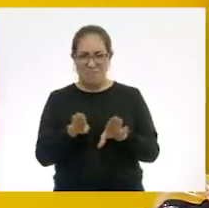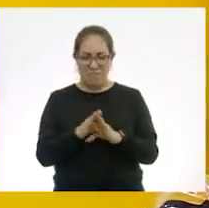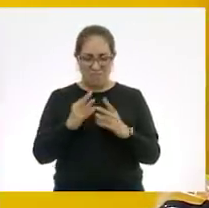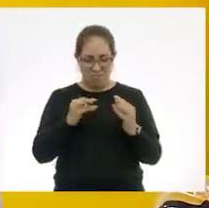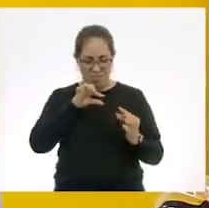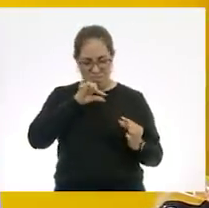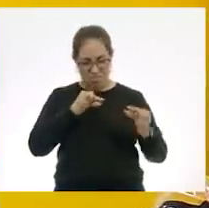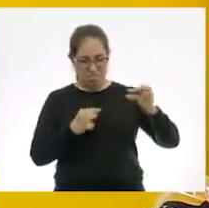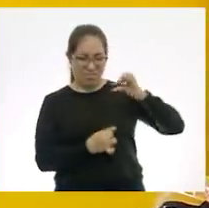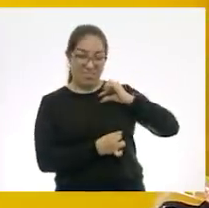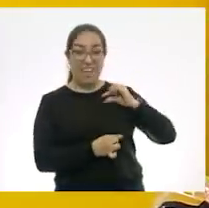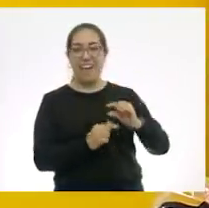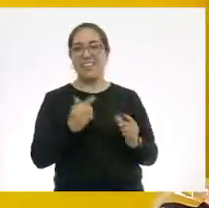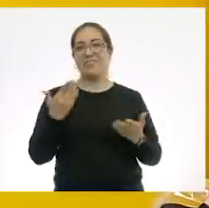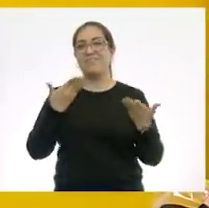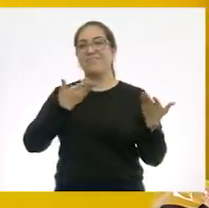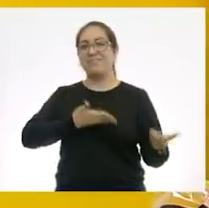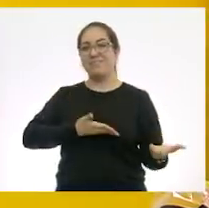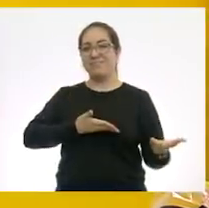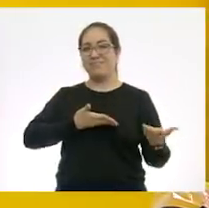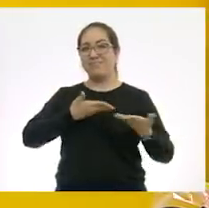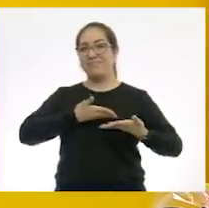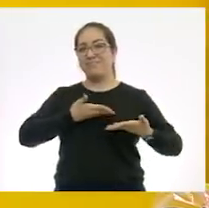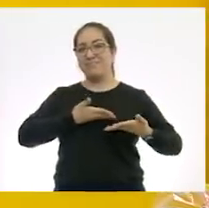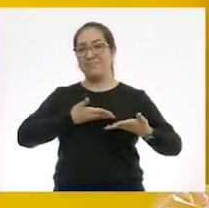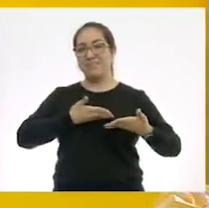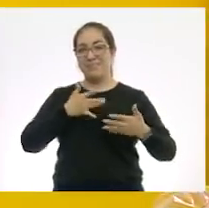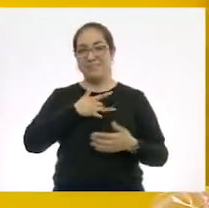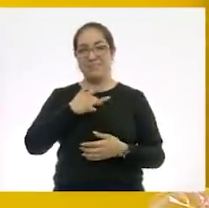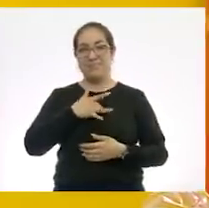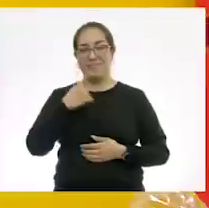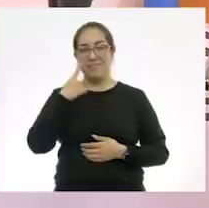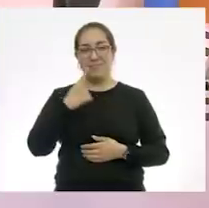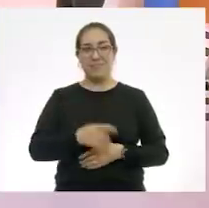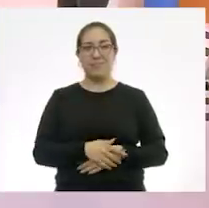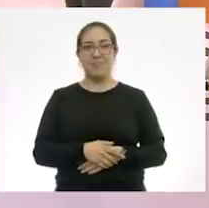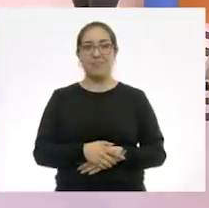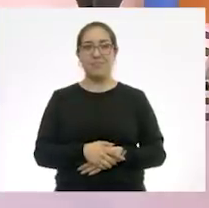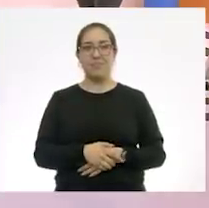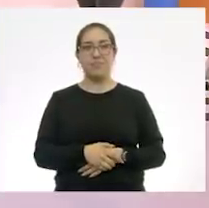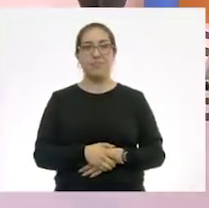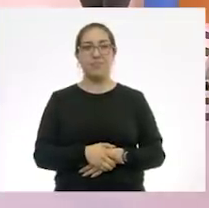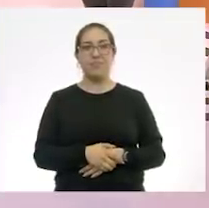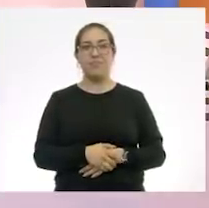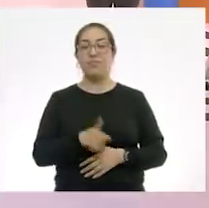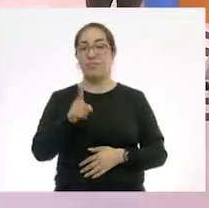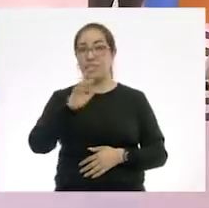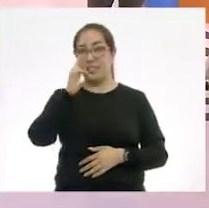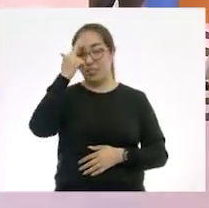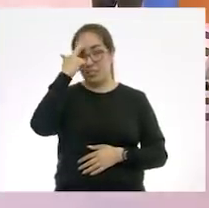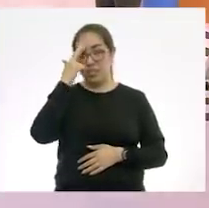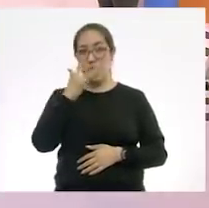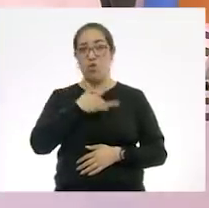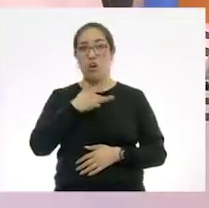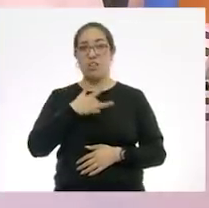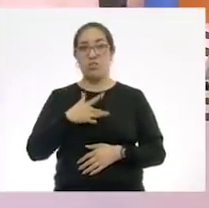pero allí está, ¿verdad? Ajá. ¿Te parece que la peguemos? Me parece muy bien. Que recordemos que el corazón lo tenemos al